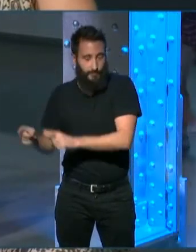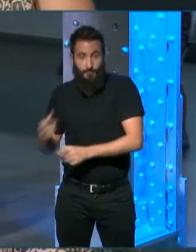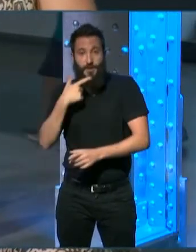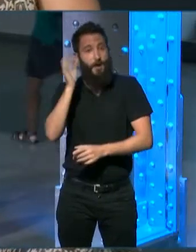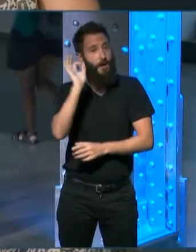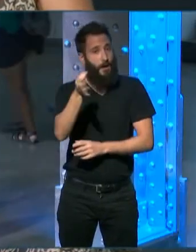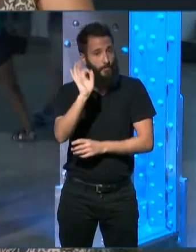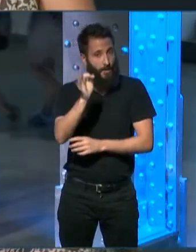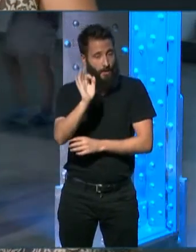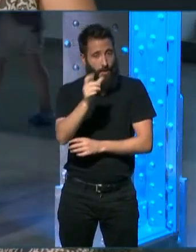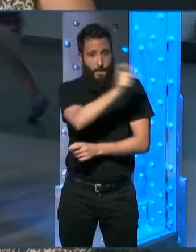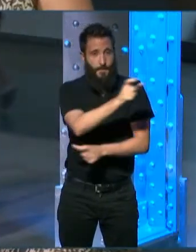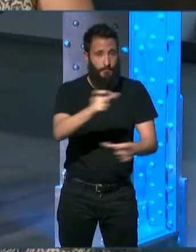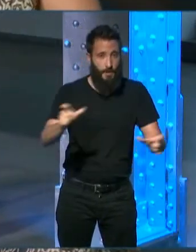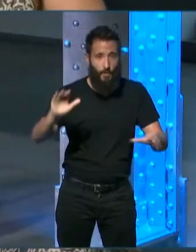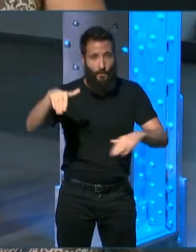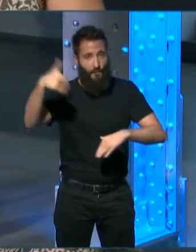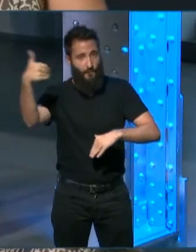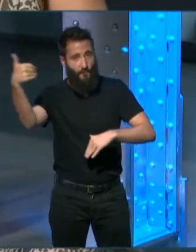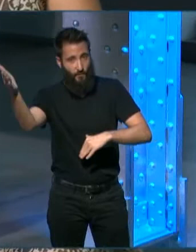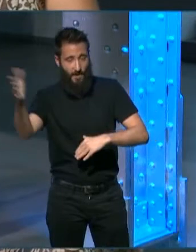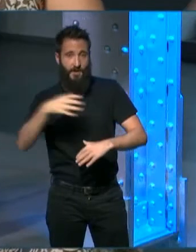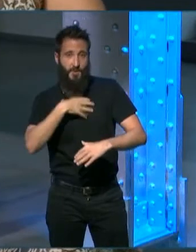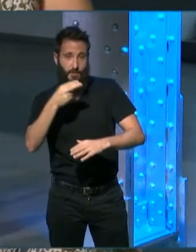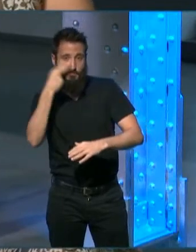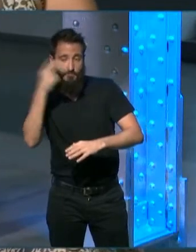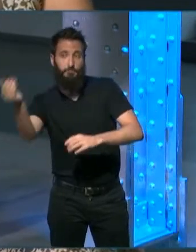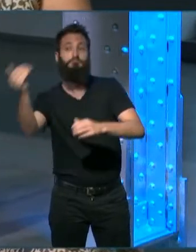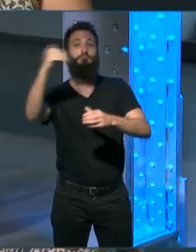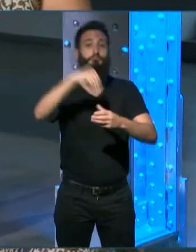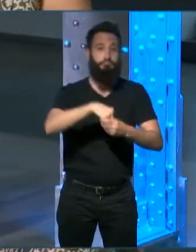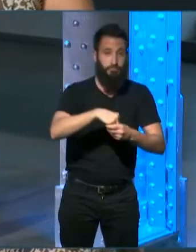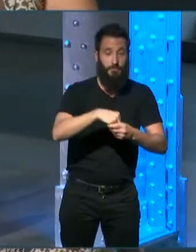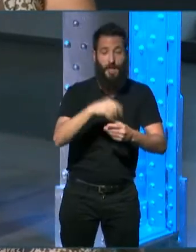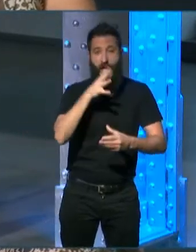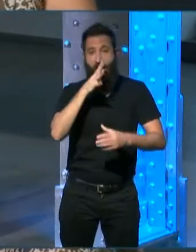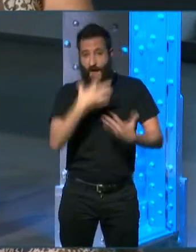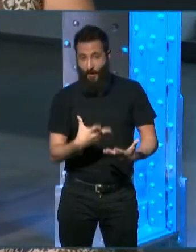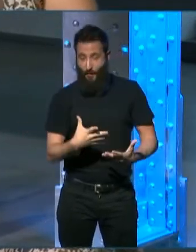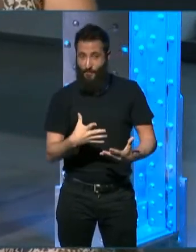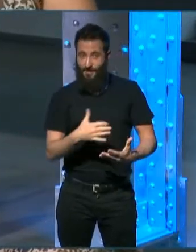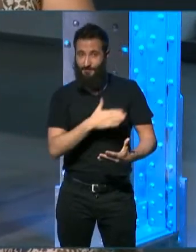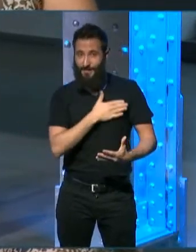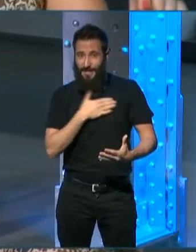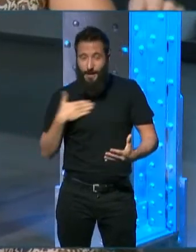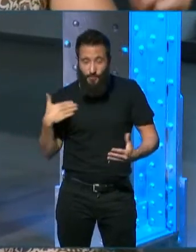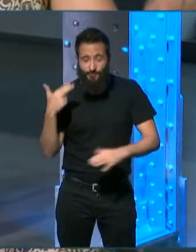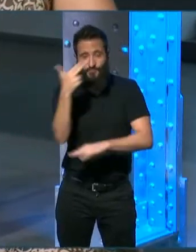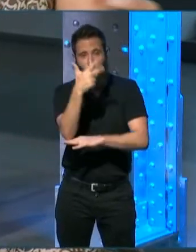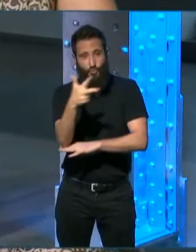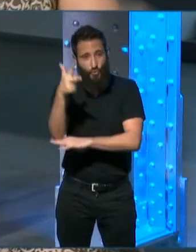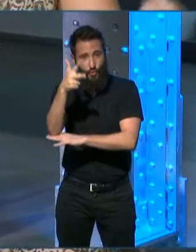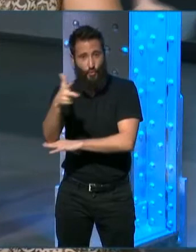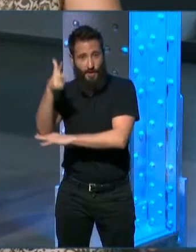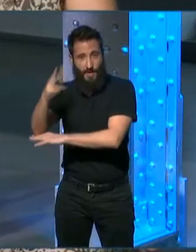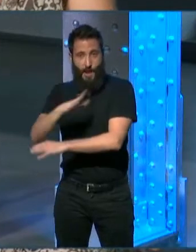dejado gente que a José o a mí nos parecía muy interesante. Y algo que no hemos dicho también es que queríamos hacer un documental sobre la literatura